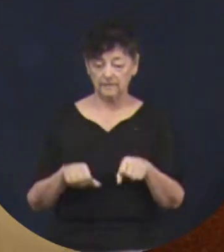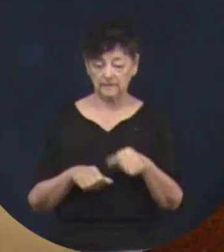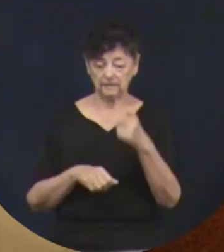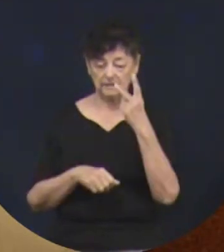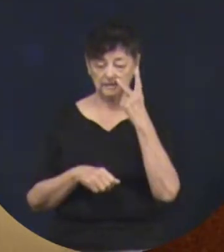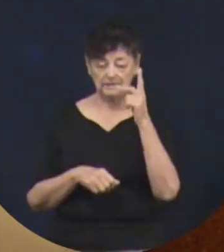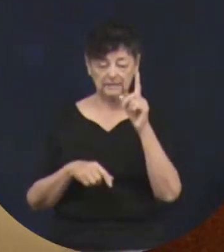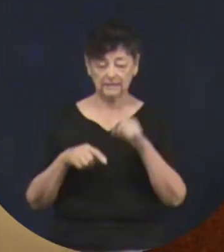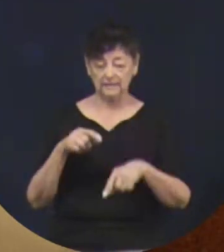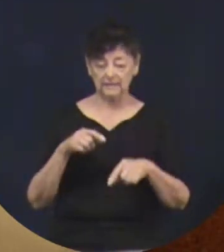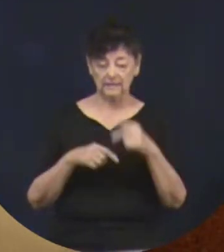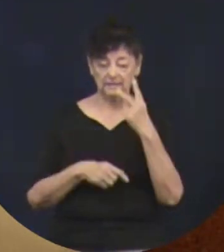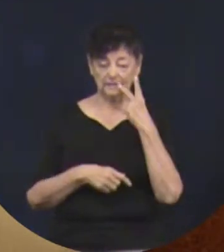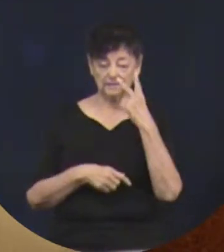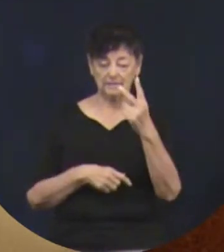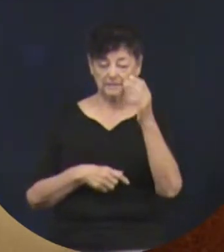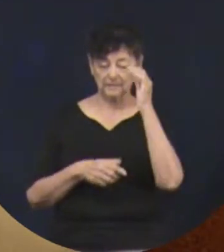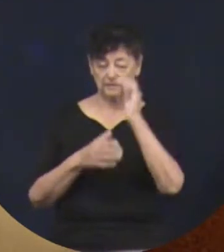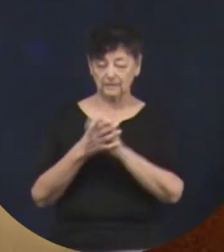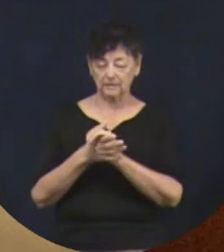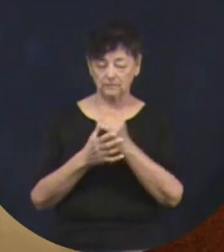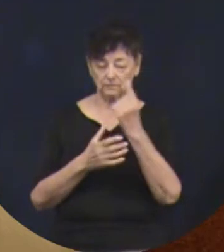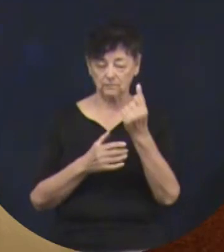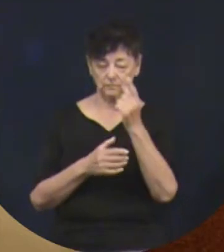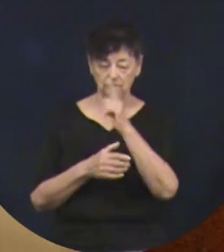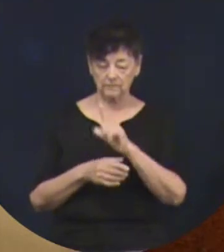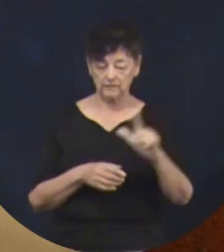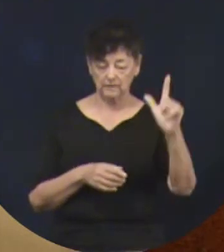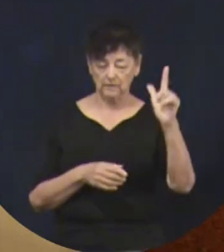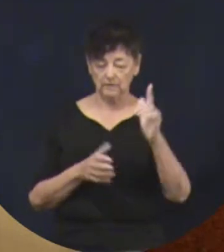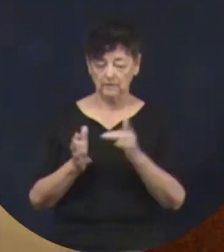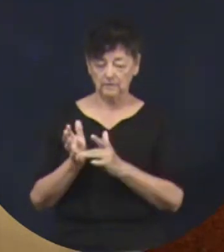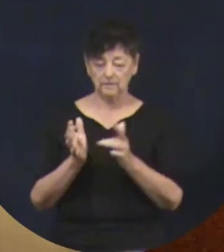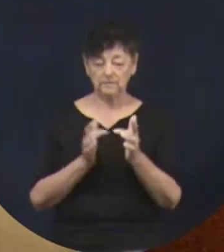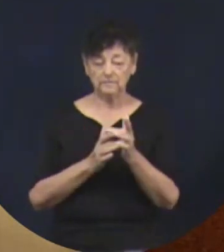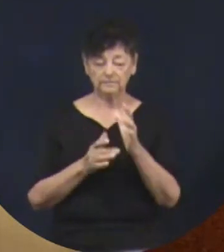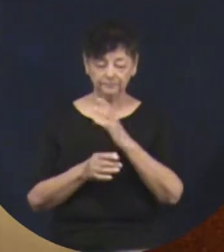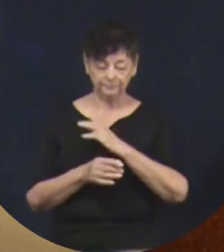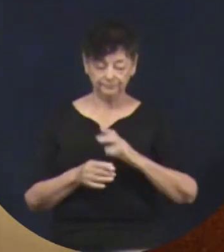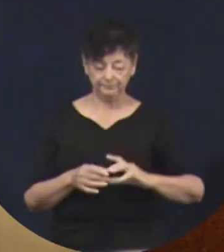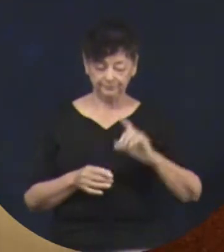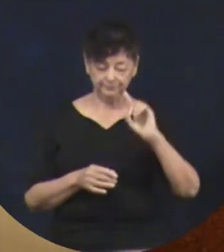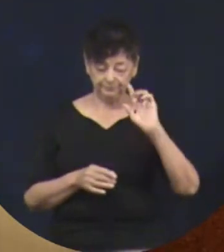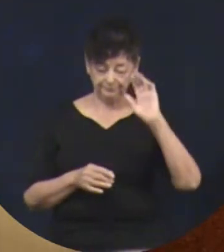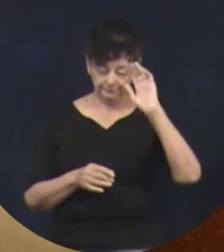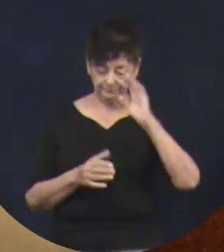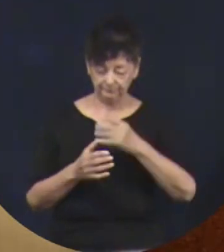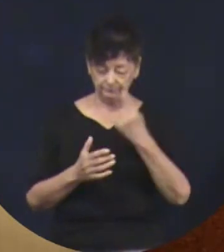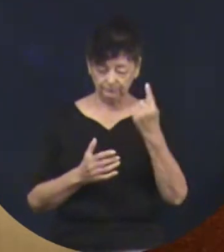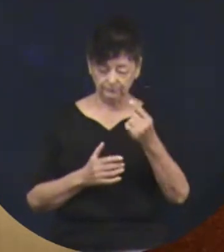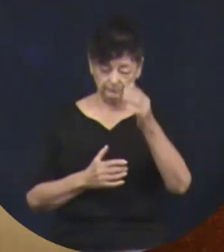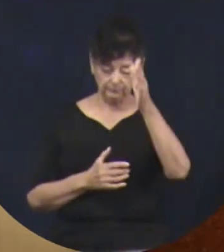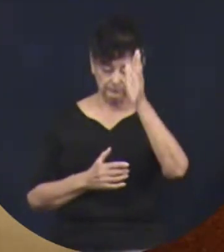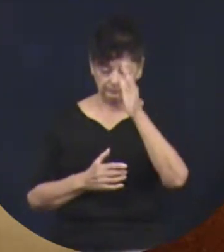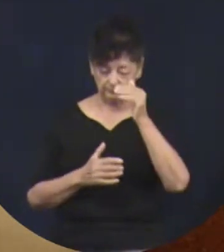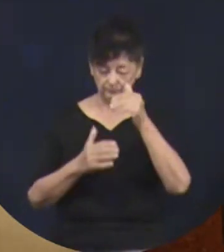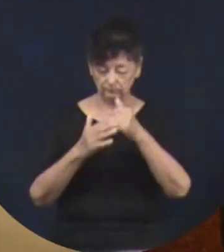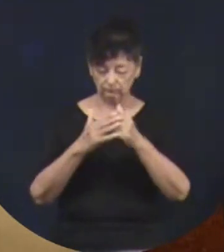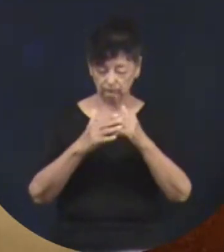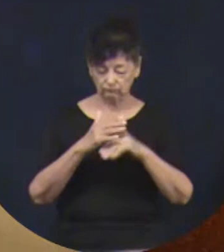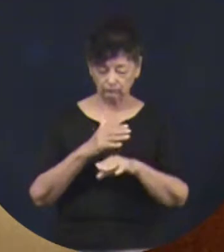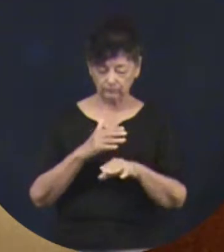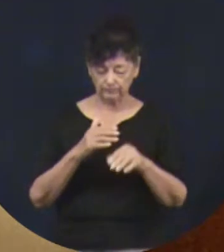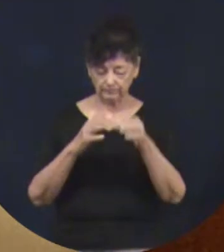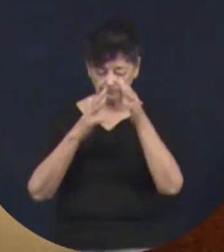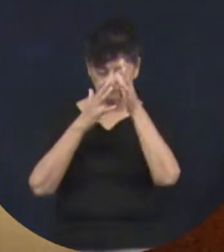y lo invisible. Creo en un solo Señor Jesucristo, Hijo único de Dios, nacido del